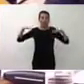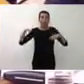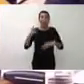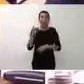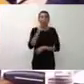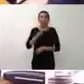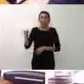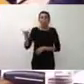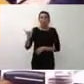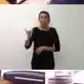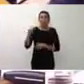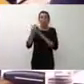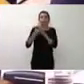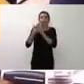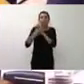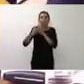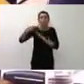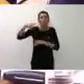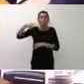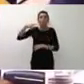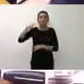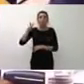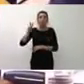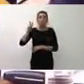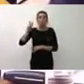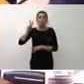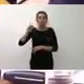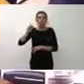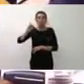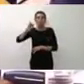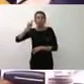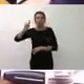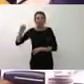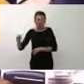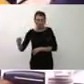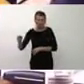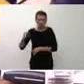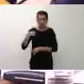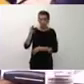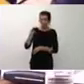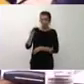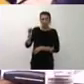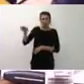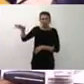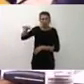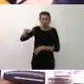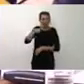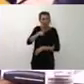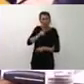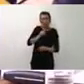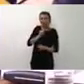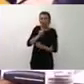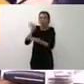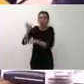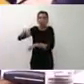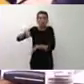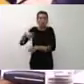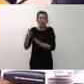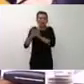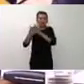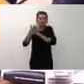guaira. Le pregunté por qué me hablaba de un sitio donde nunca había ido, y mi abuela me respondió que de noche, cuando dormía,